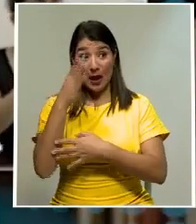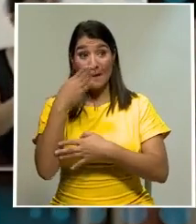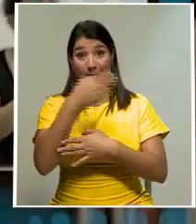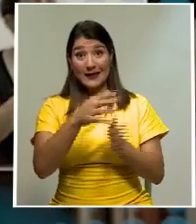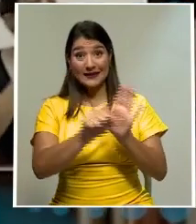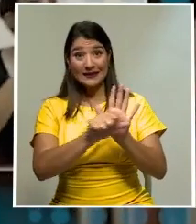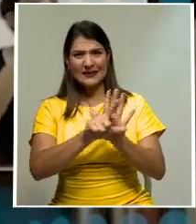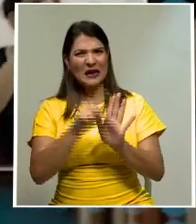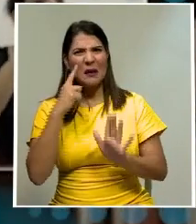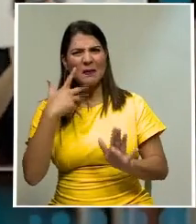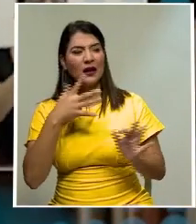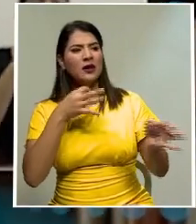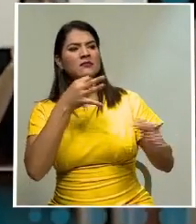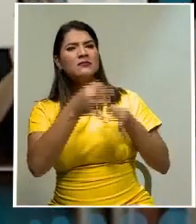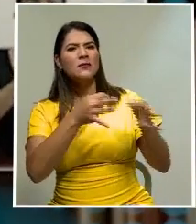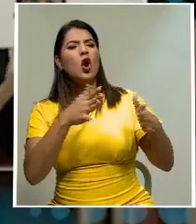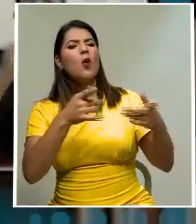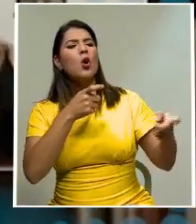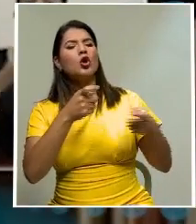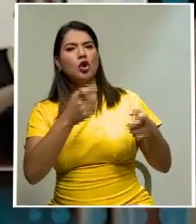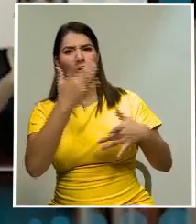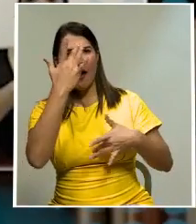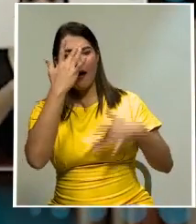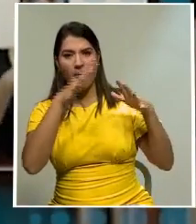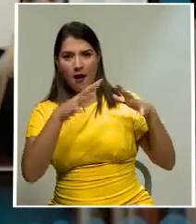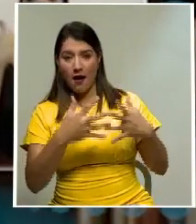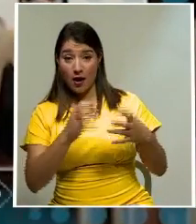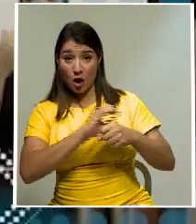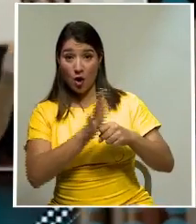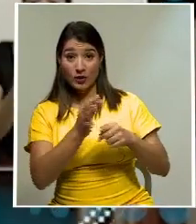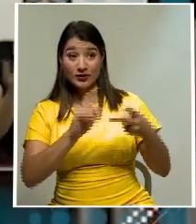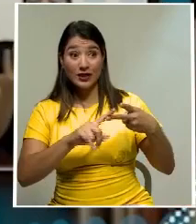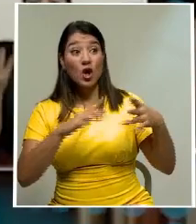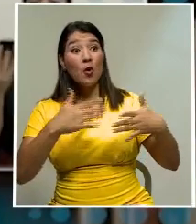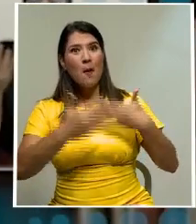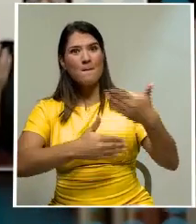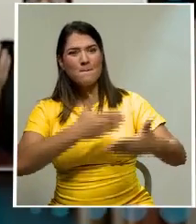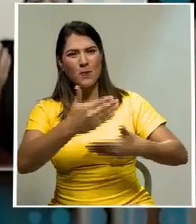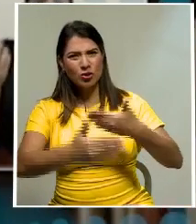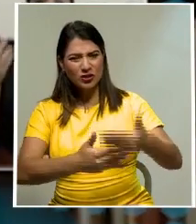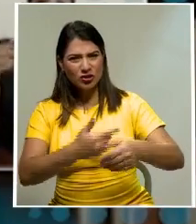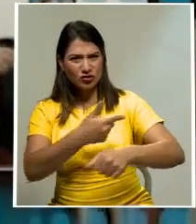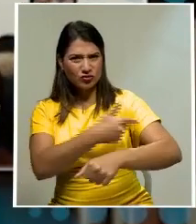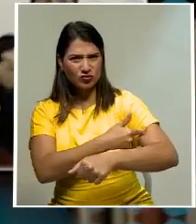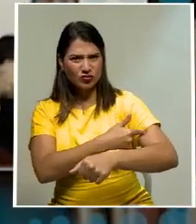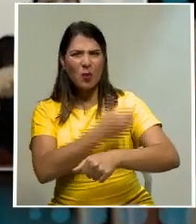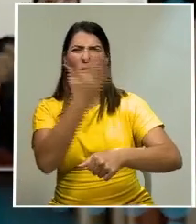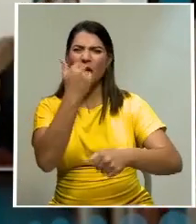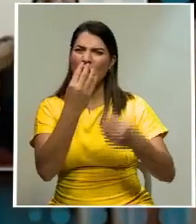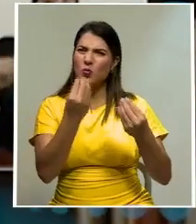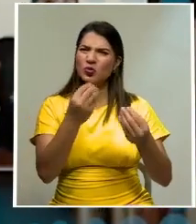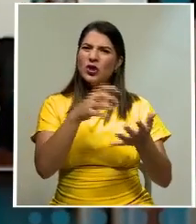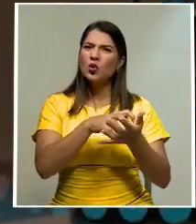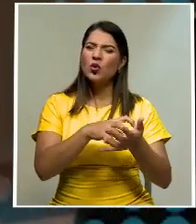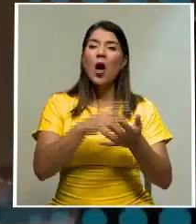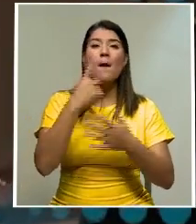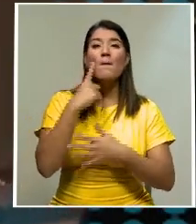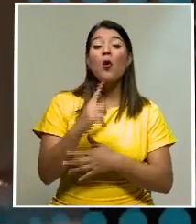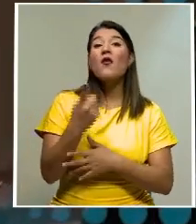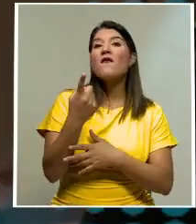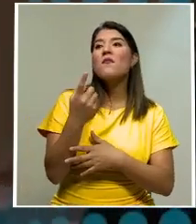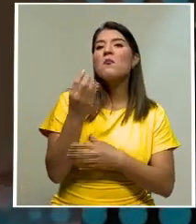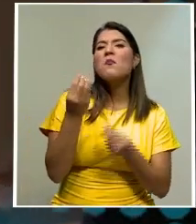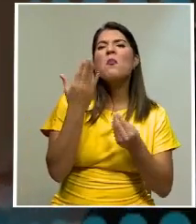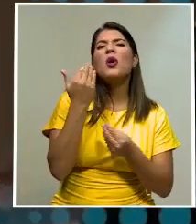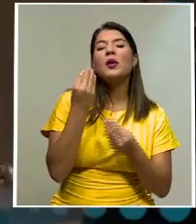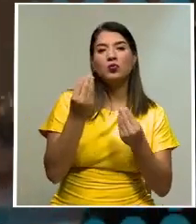de la crisis sanitaria por el COVID-19 y también el proceso de vacunación que ha sido cuestionado debido a la falta de agilidad.